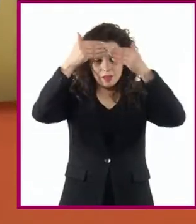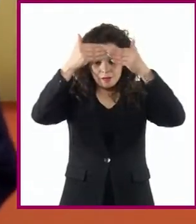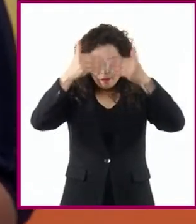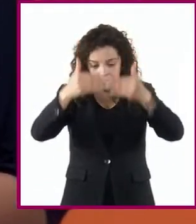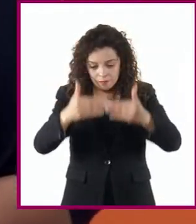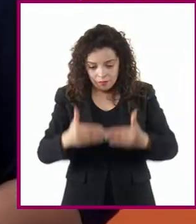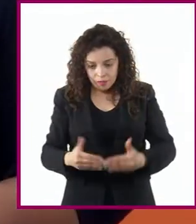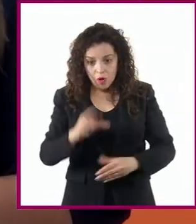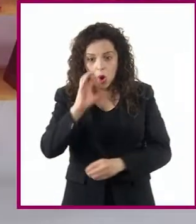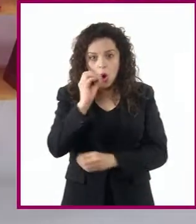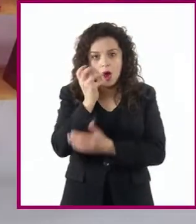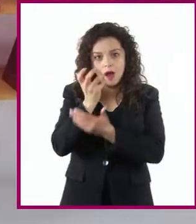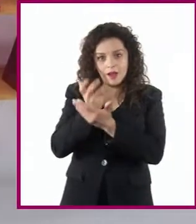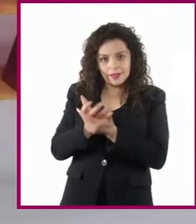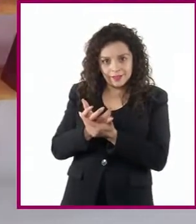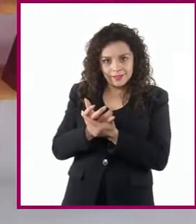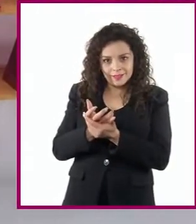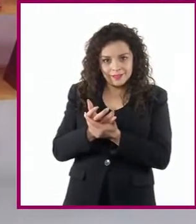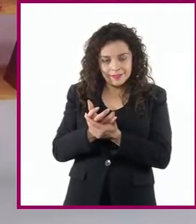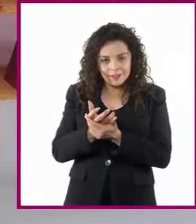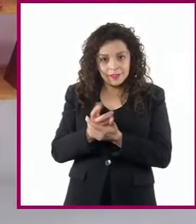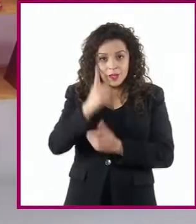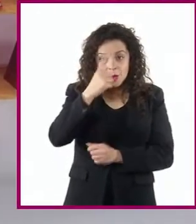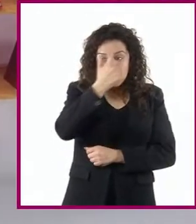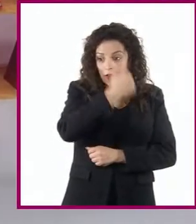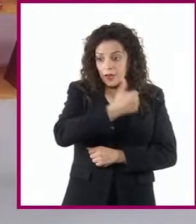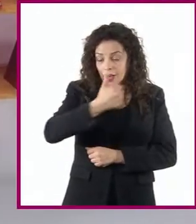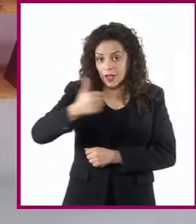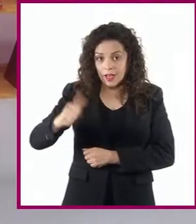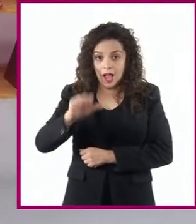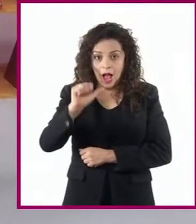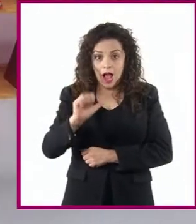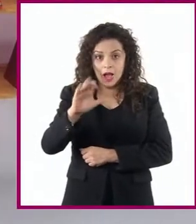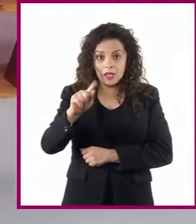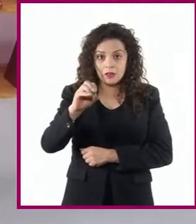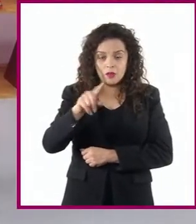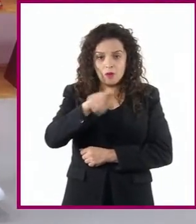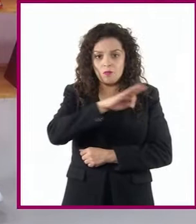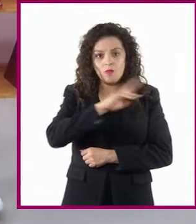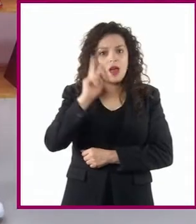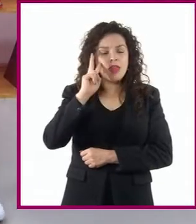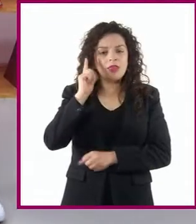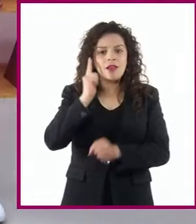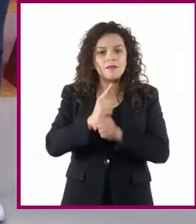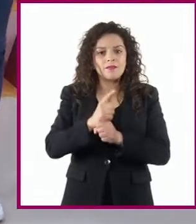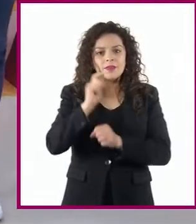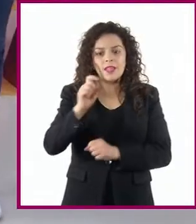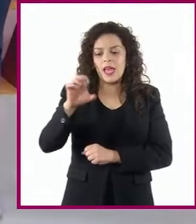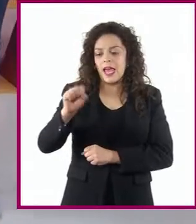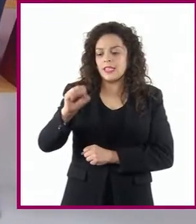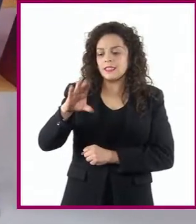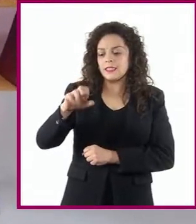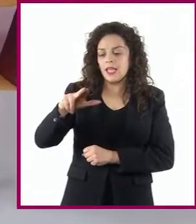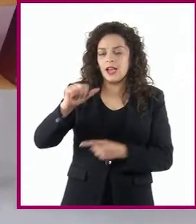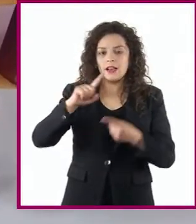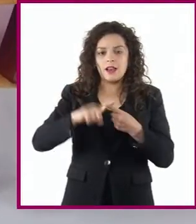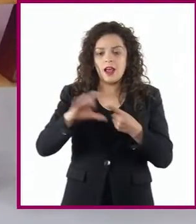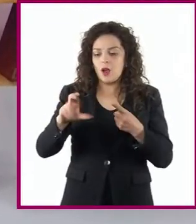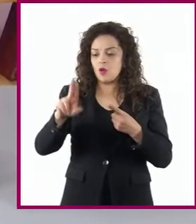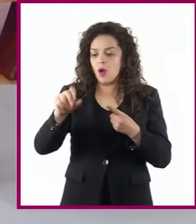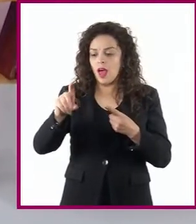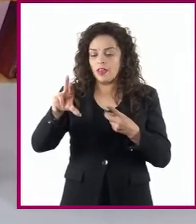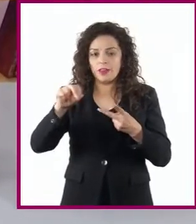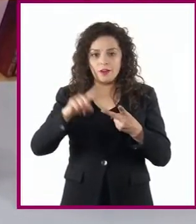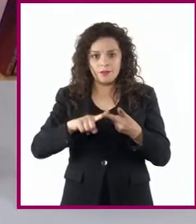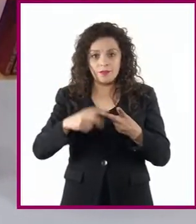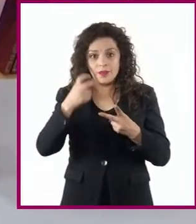un receso. Dentro de cada acto podemos encontrar escenas y cuadros. Las escenas son las partes en que se dividen